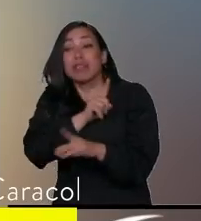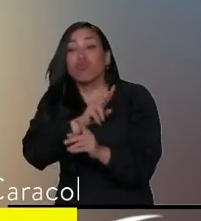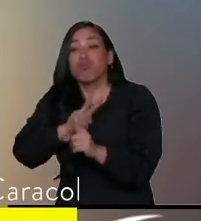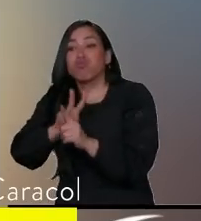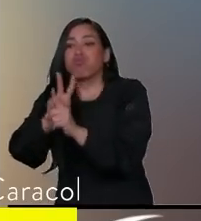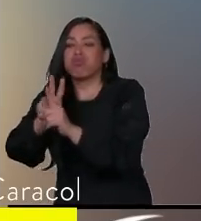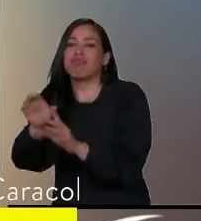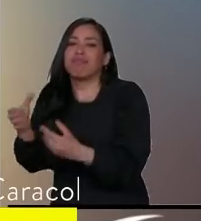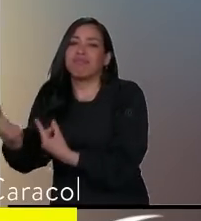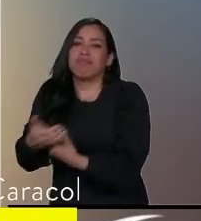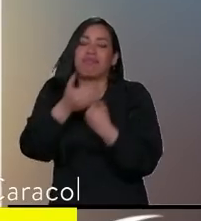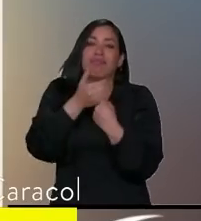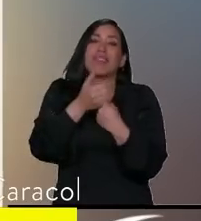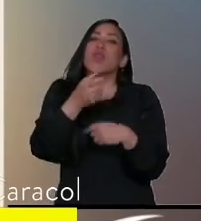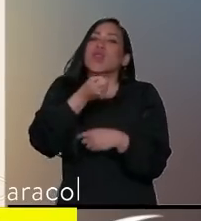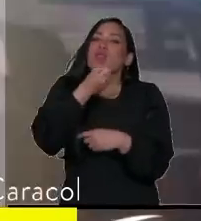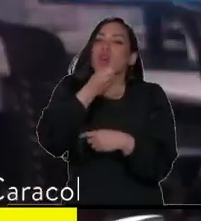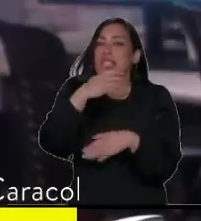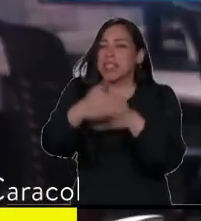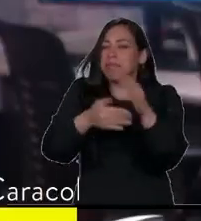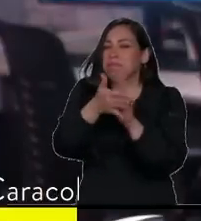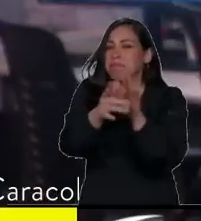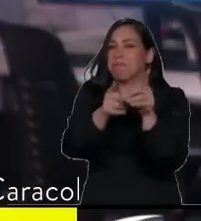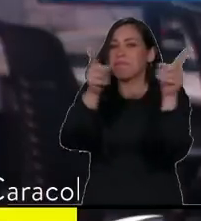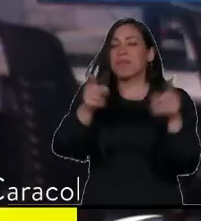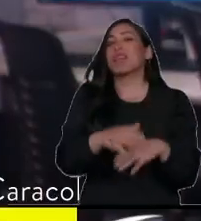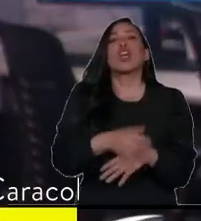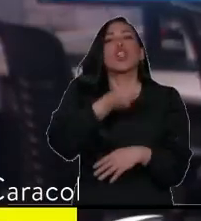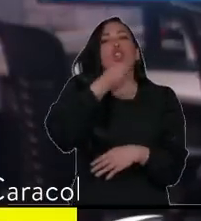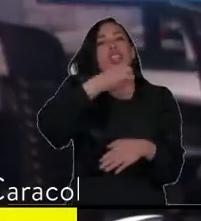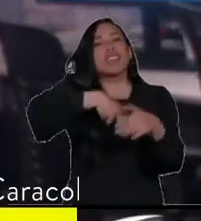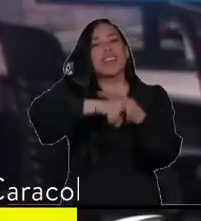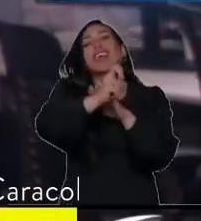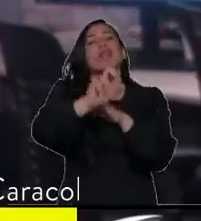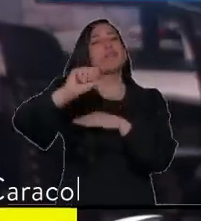por llegar a ese lugar. Es una noticia en desarrollo. En Noticias Caracol, primero a la gente.